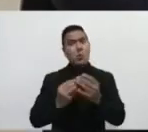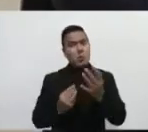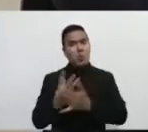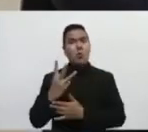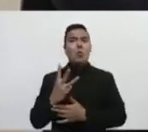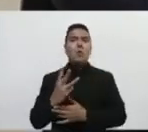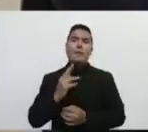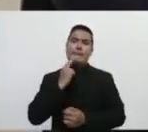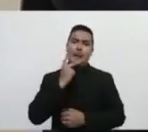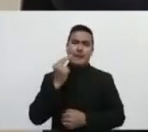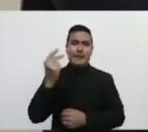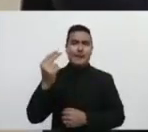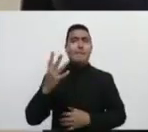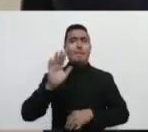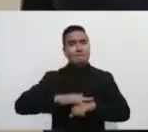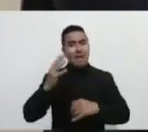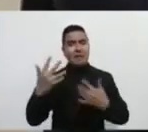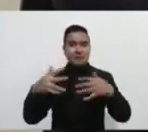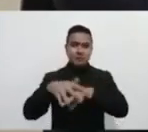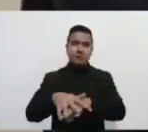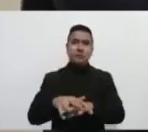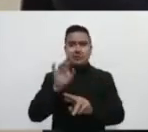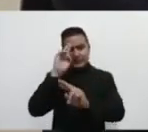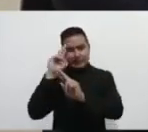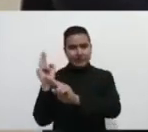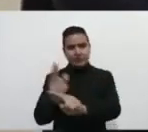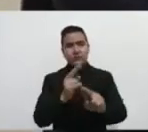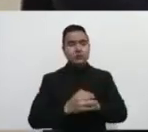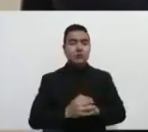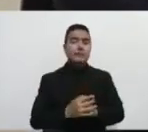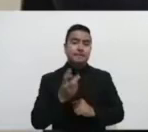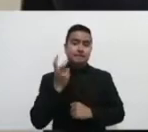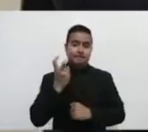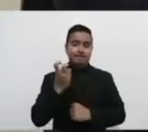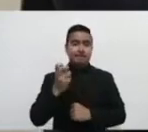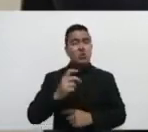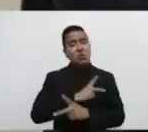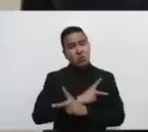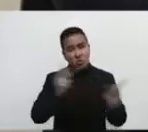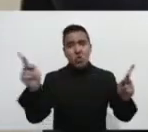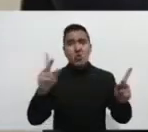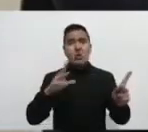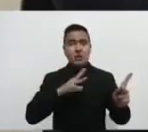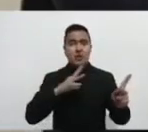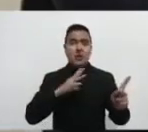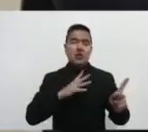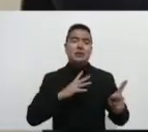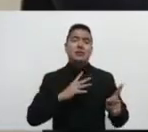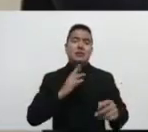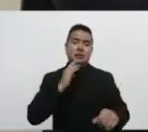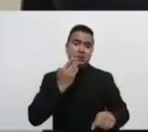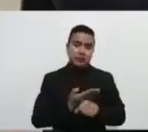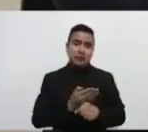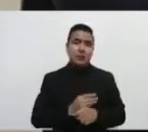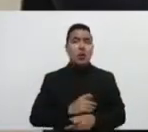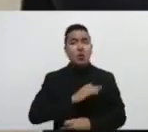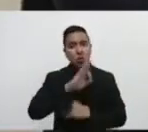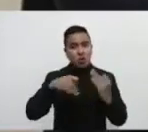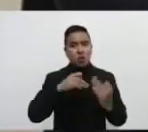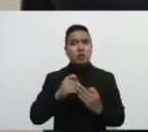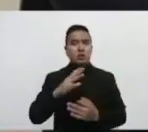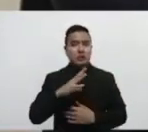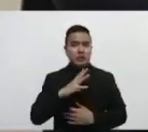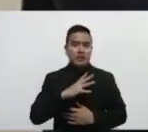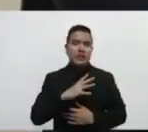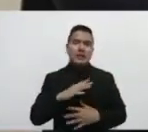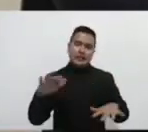Gaby, una nueva cultura donde seamos más incluyentes, donde haya un respeto, y esa es una misión